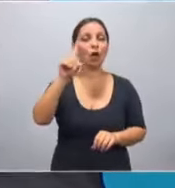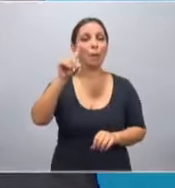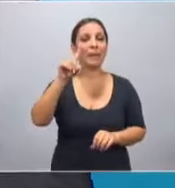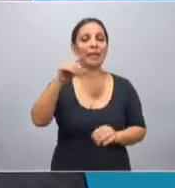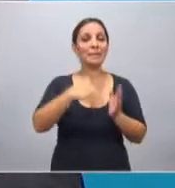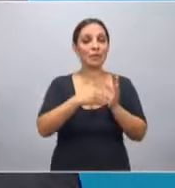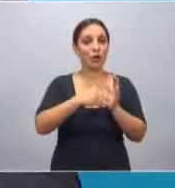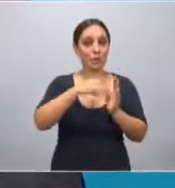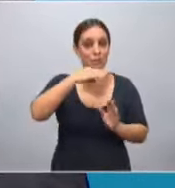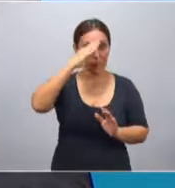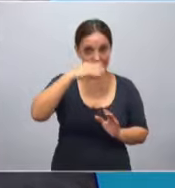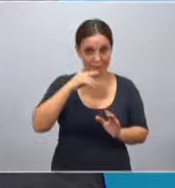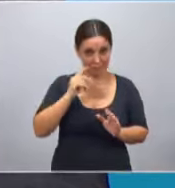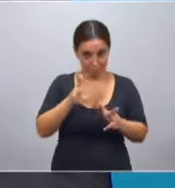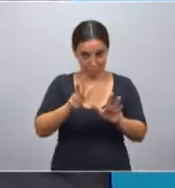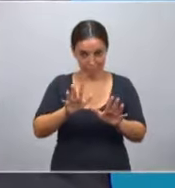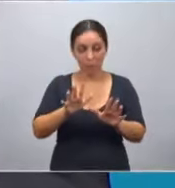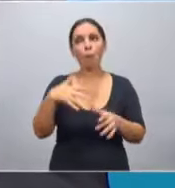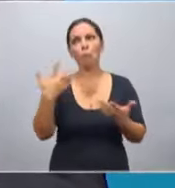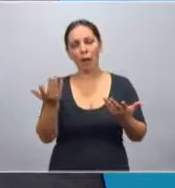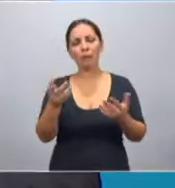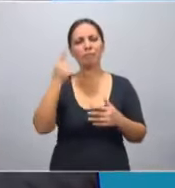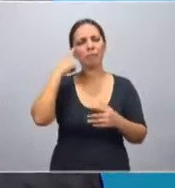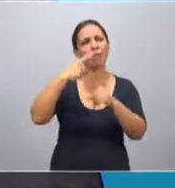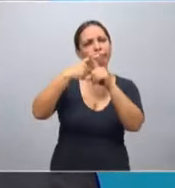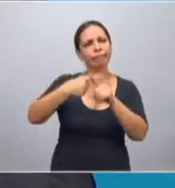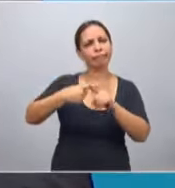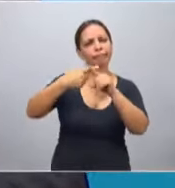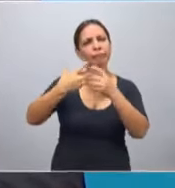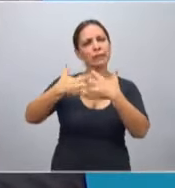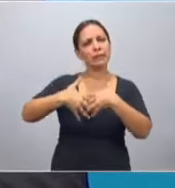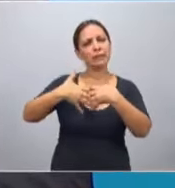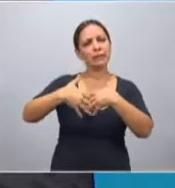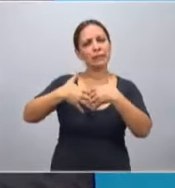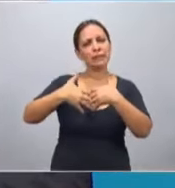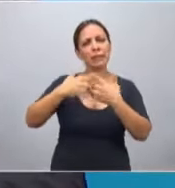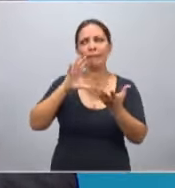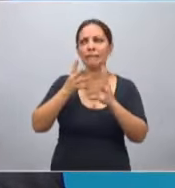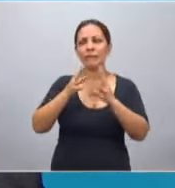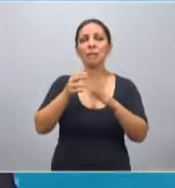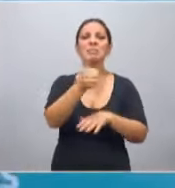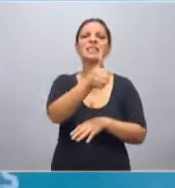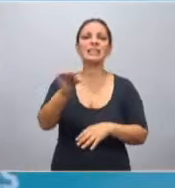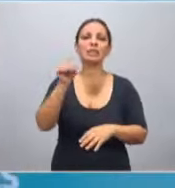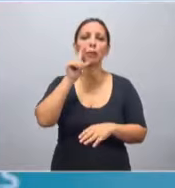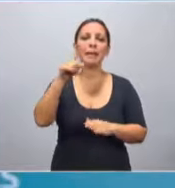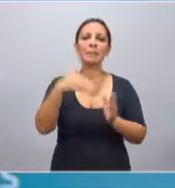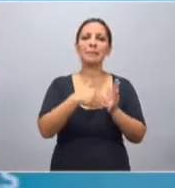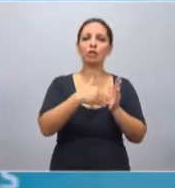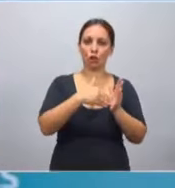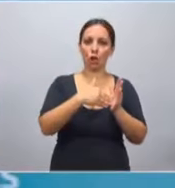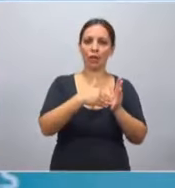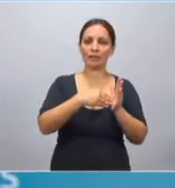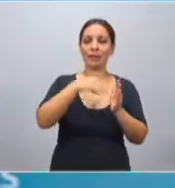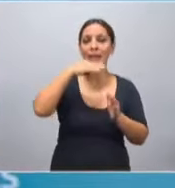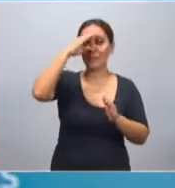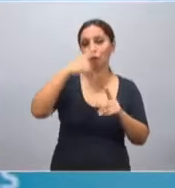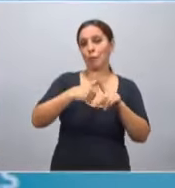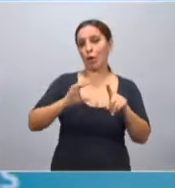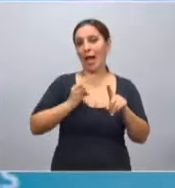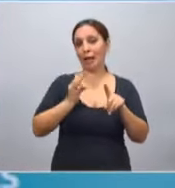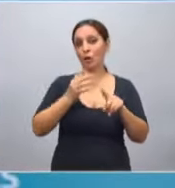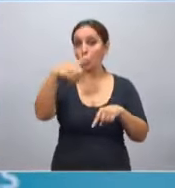mes eso haría unos para para sintetizar 600000 millones de pesos en un año saben Cuál